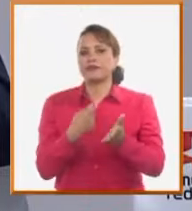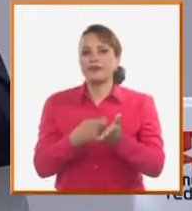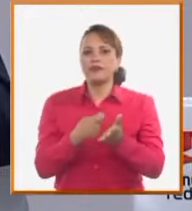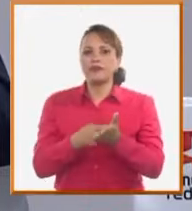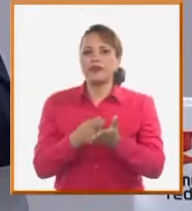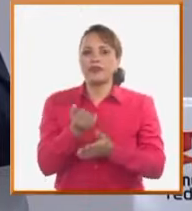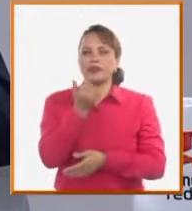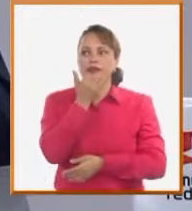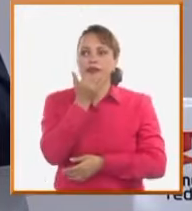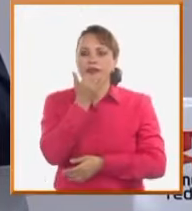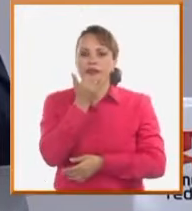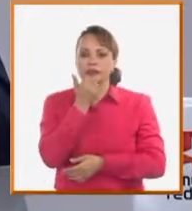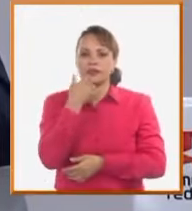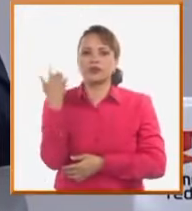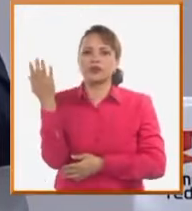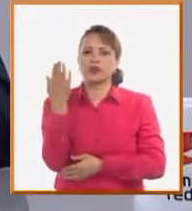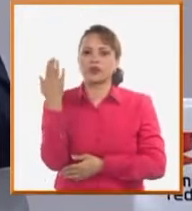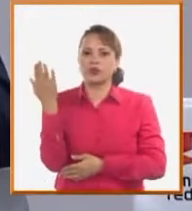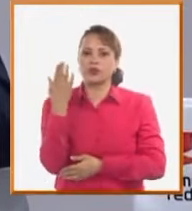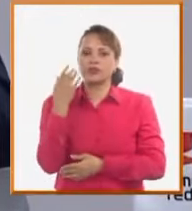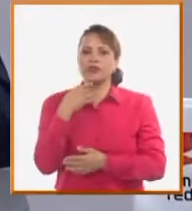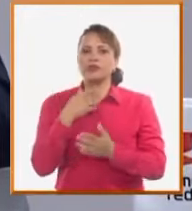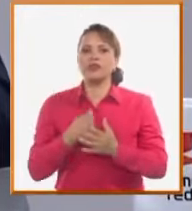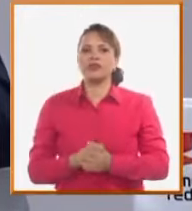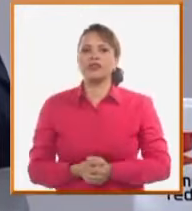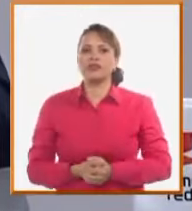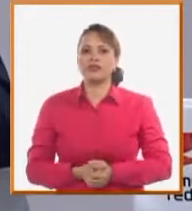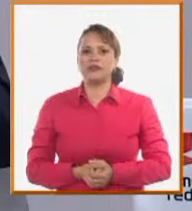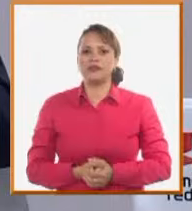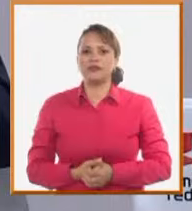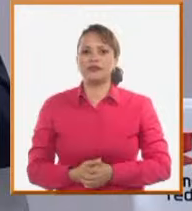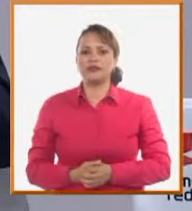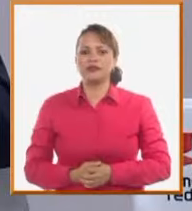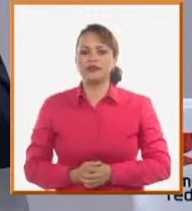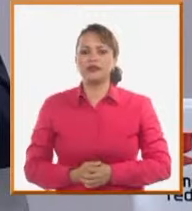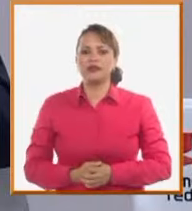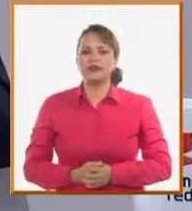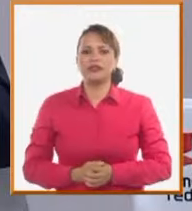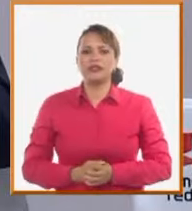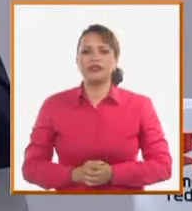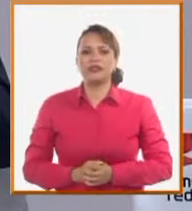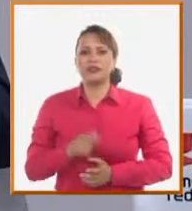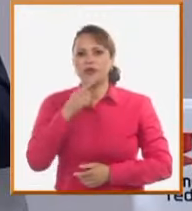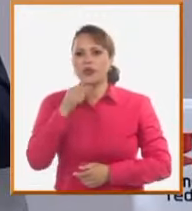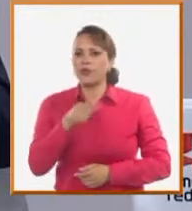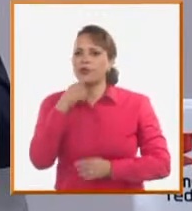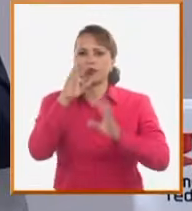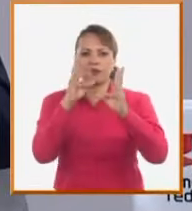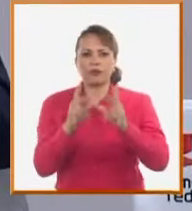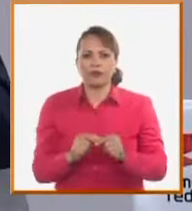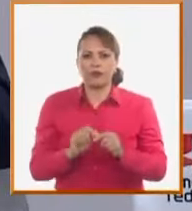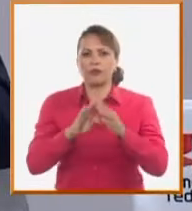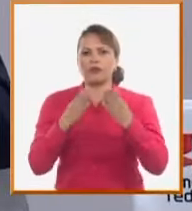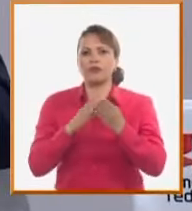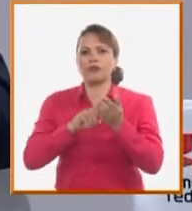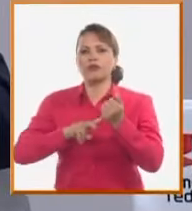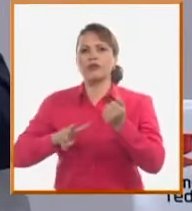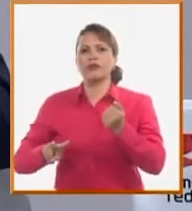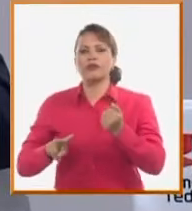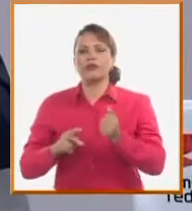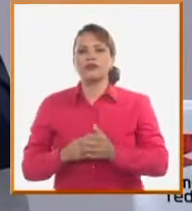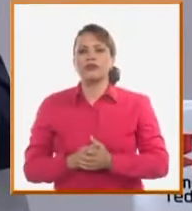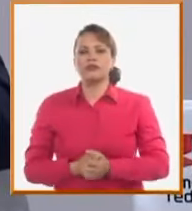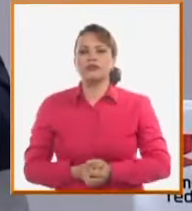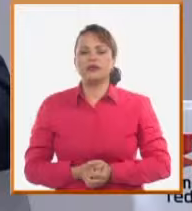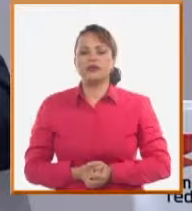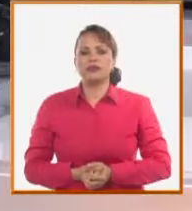las afectaciones del huracán, que si no hubiera sido así, era muy probable que hoy no hubieran podido exhibir los resultados que exhibe esta provincia en este sector.